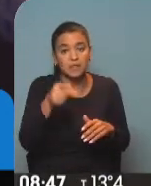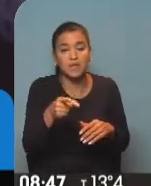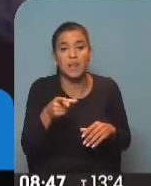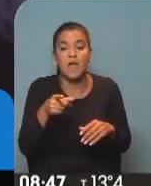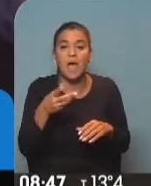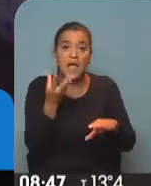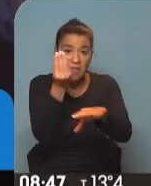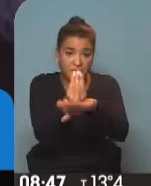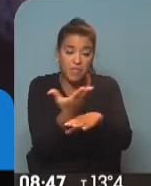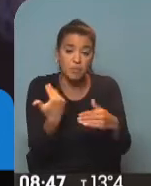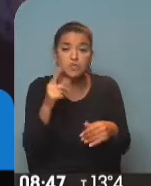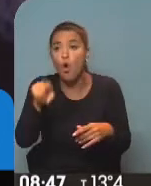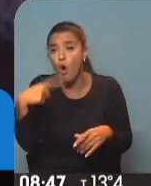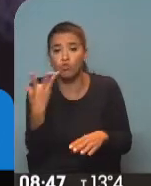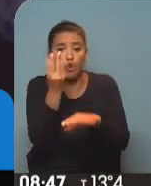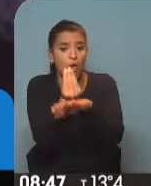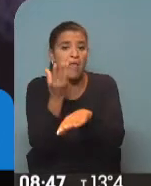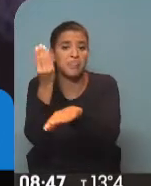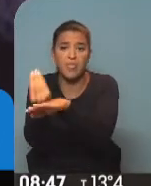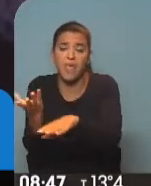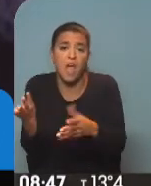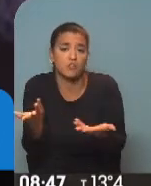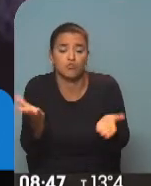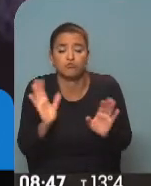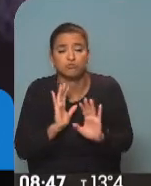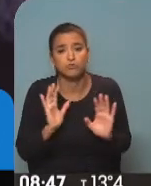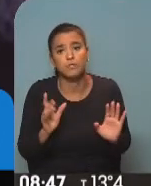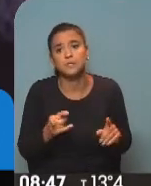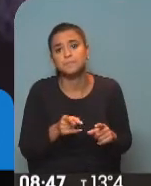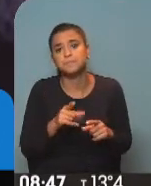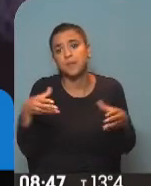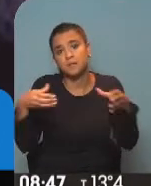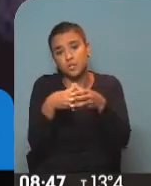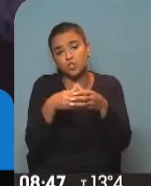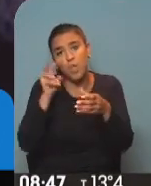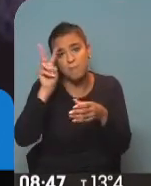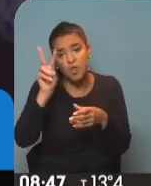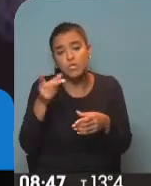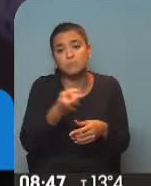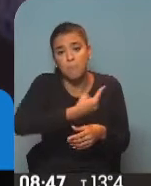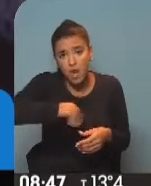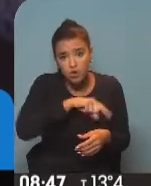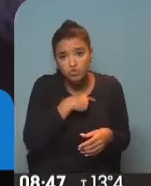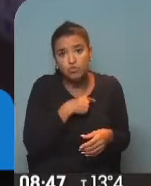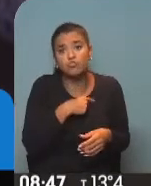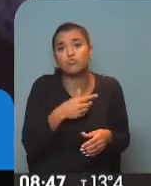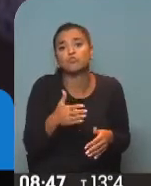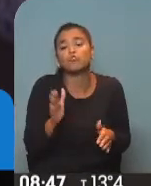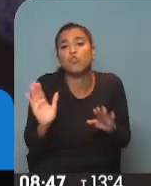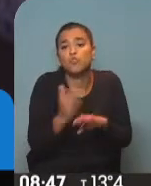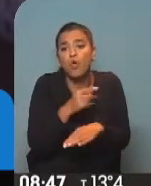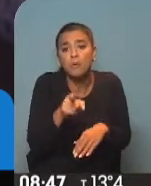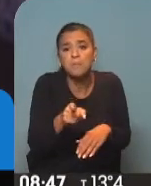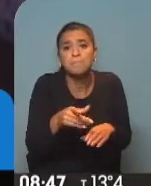probablemente haya otros candidatos que pretendan representar a sectores del peronismo para nosotros en definitiva todas las expresiones tienen